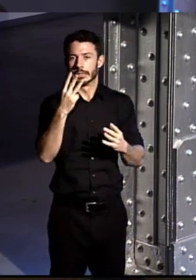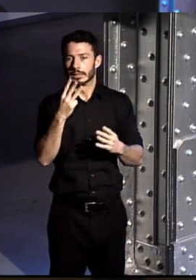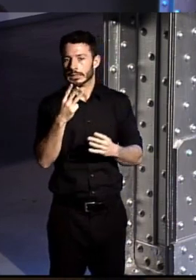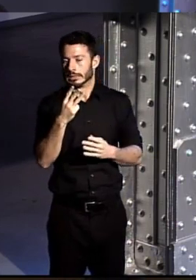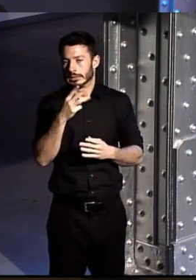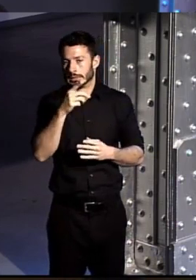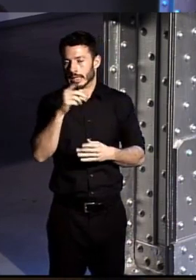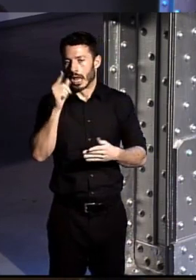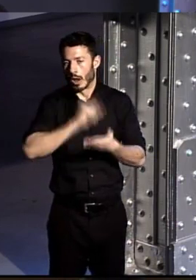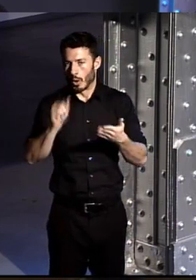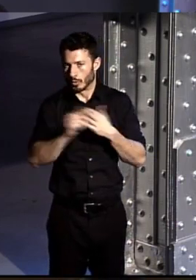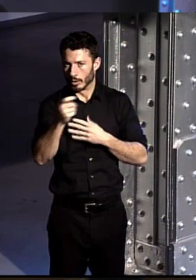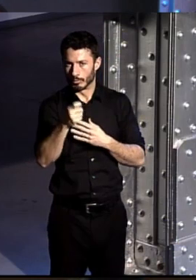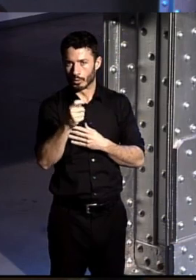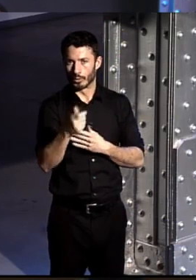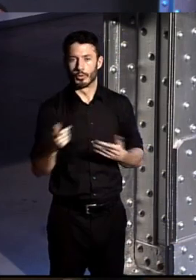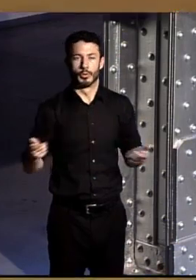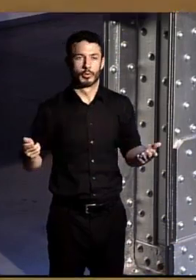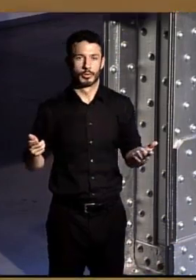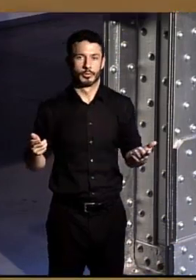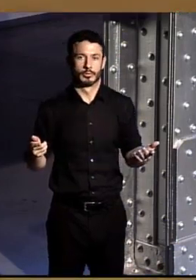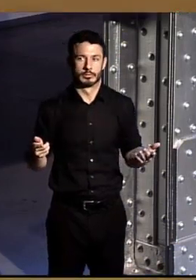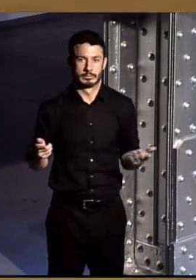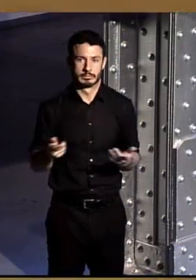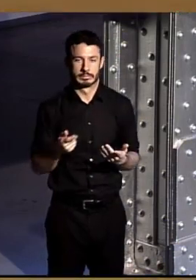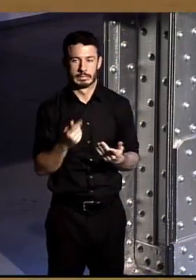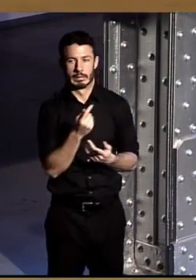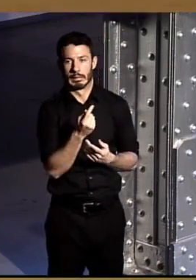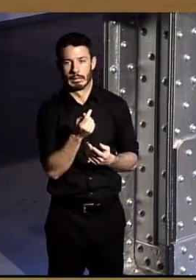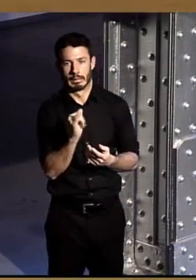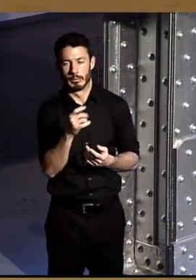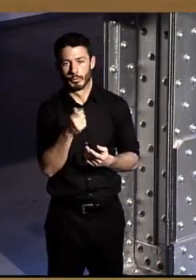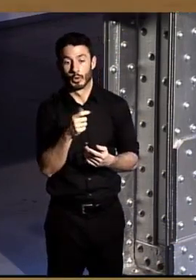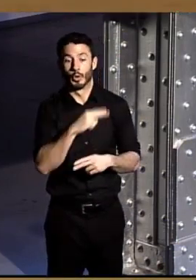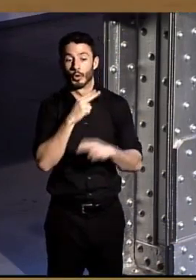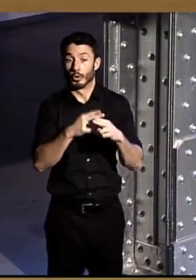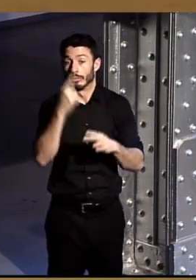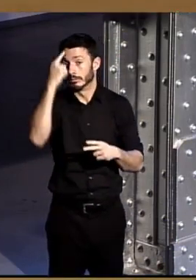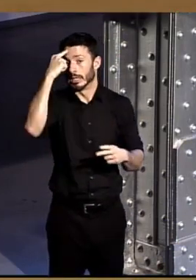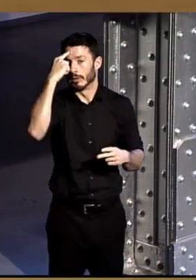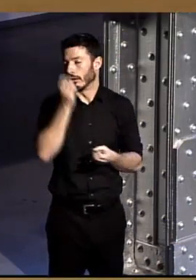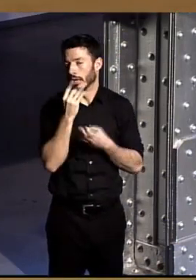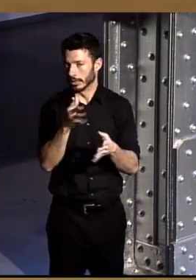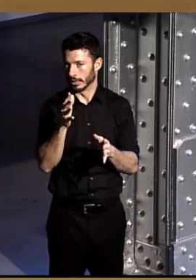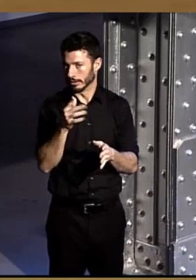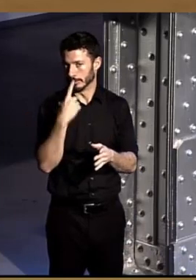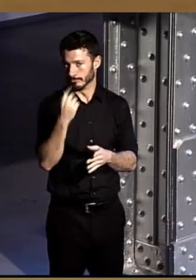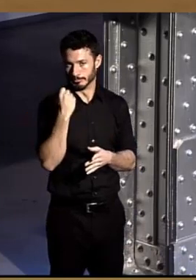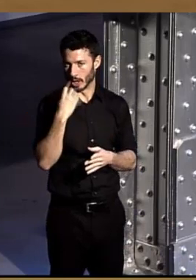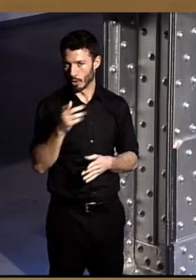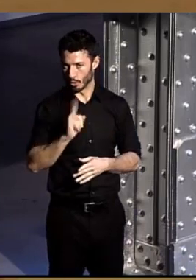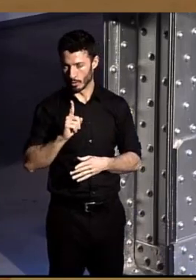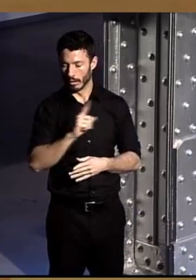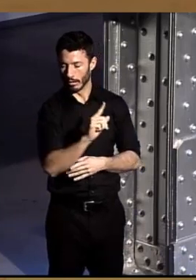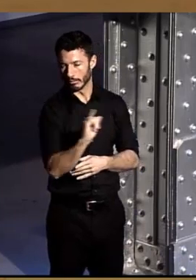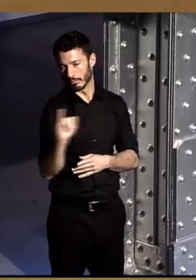se les puede. Me vienen algunos nombres, pero mejor me los callo. Es que tampoco para sacarlos aquí. Sí, a ver los hilos.